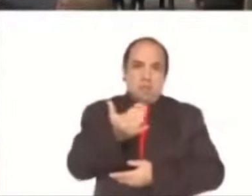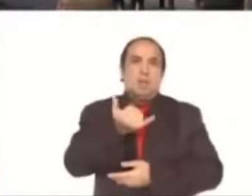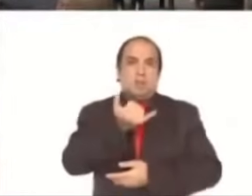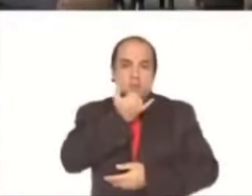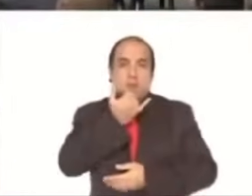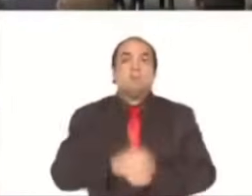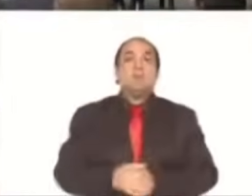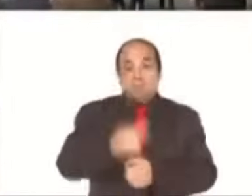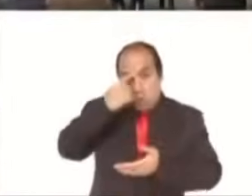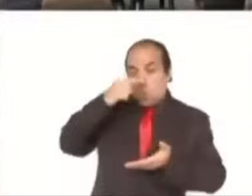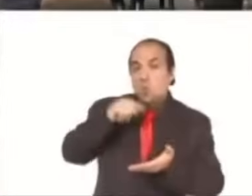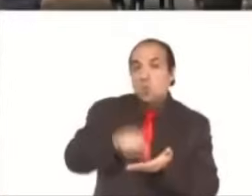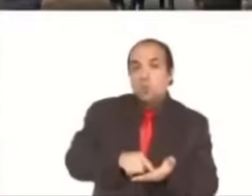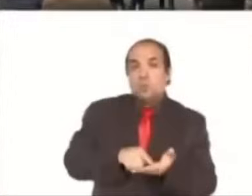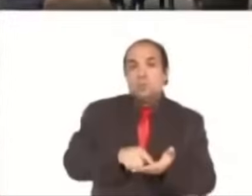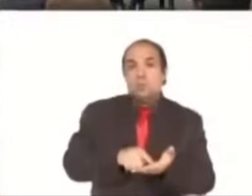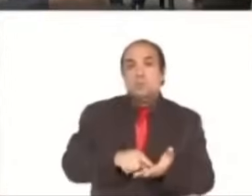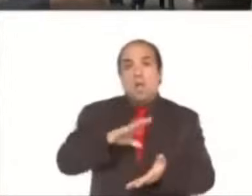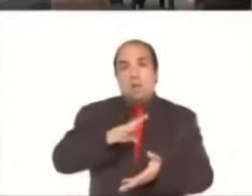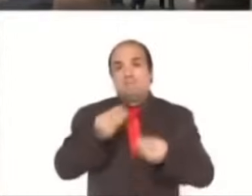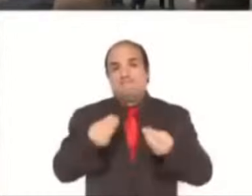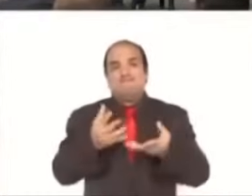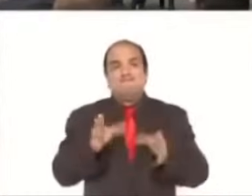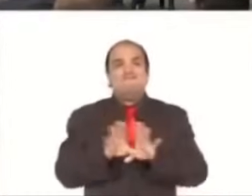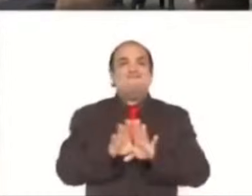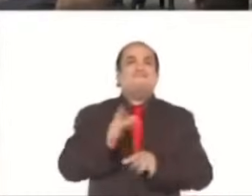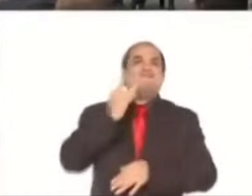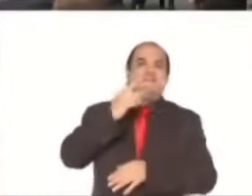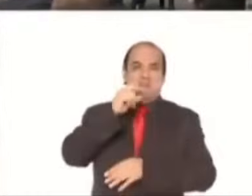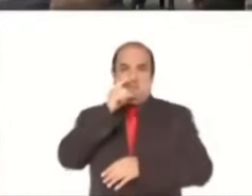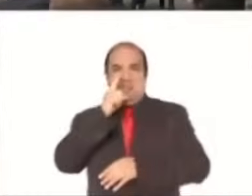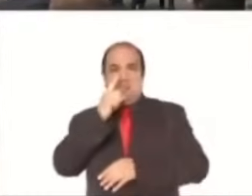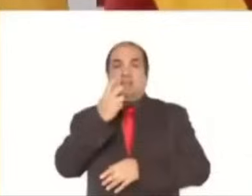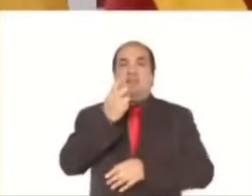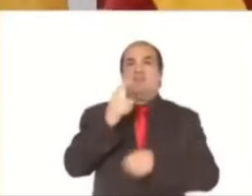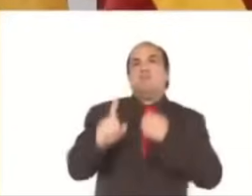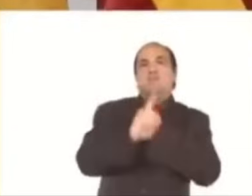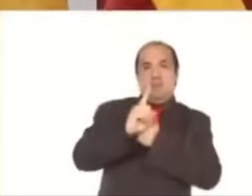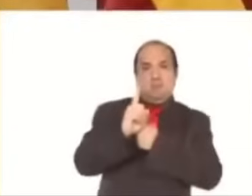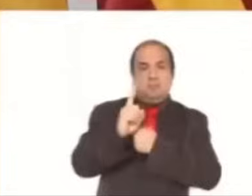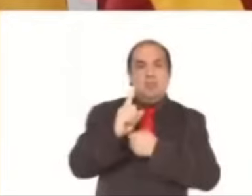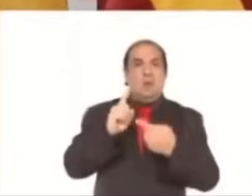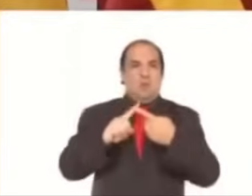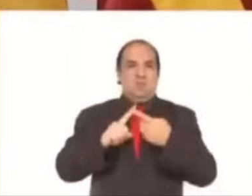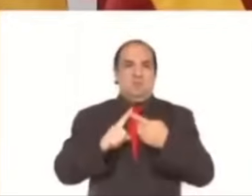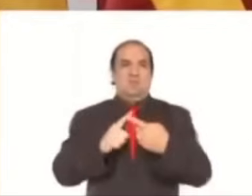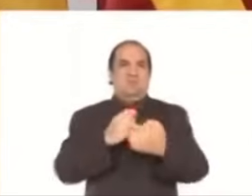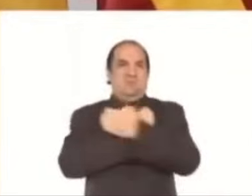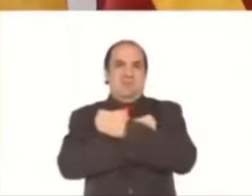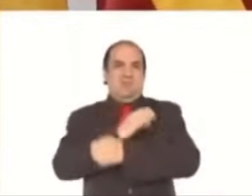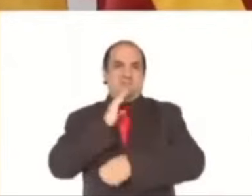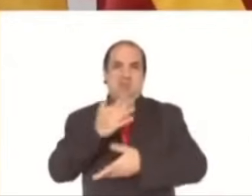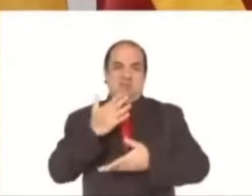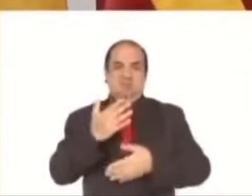Y creo que ha habido demasiada arrogancia, y la arrogancia tiene un problema. Uno, que es maleducada, digamos, ¿no? Y